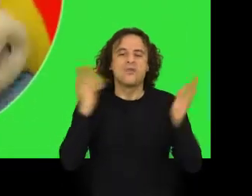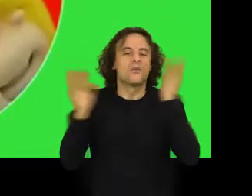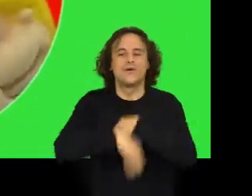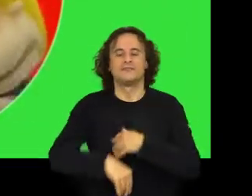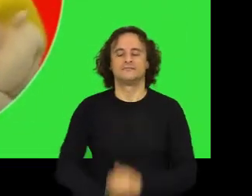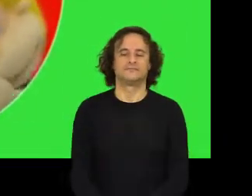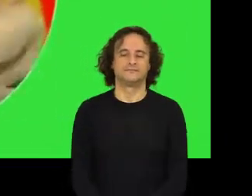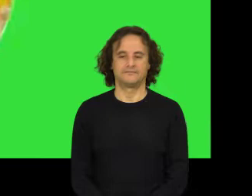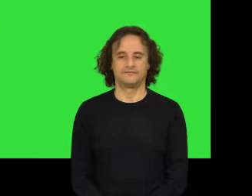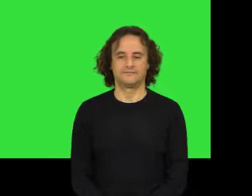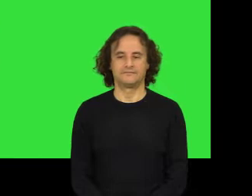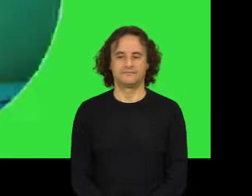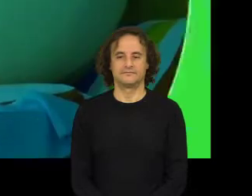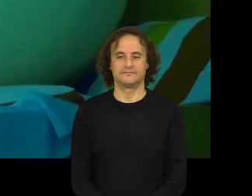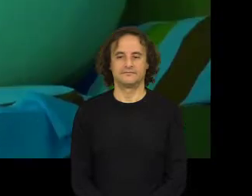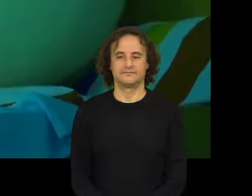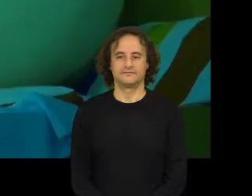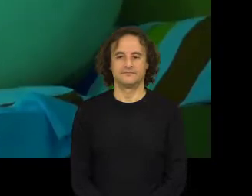Vermella, non ten medo ningún.